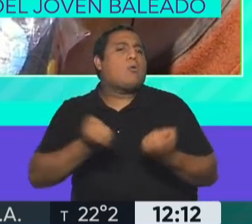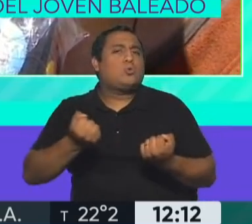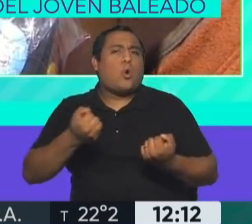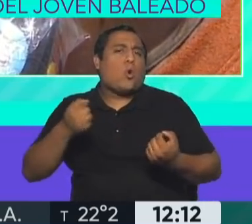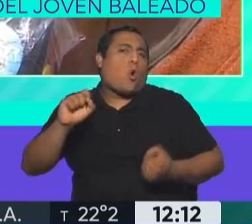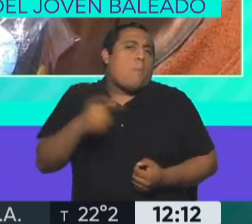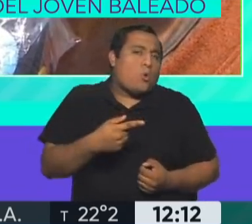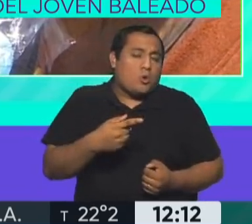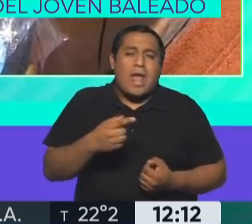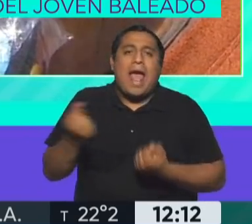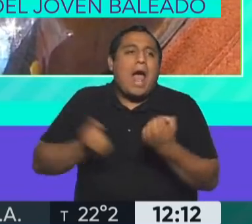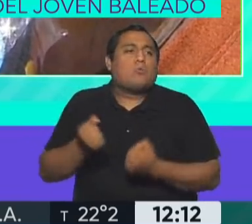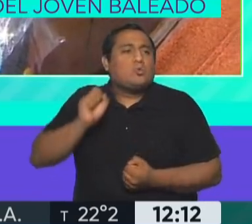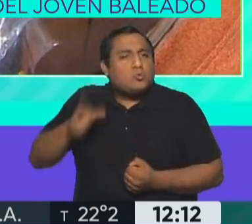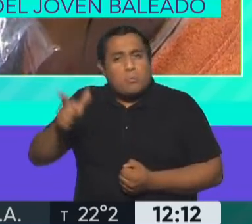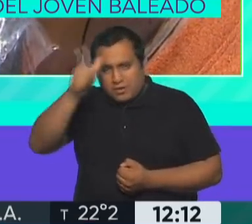automóvil particular.